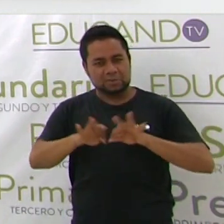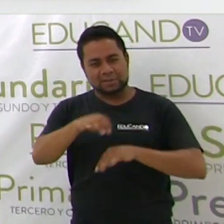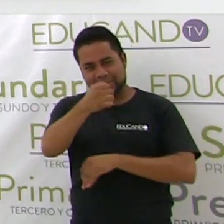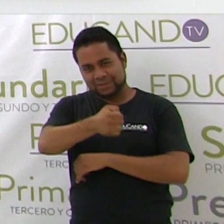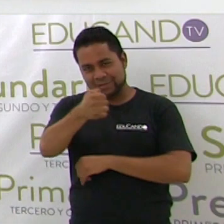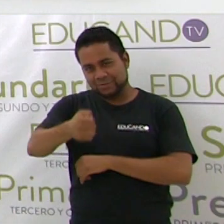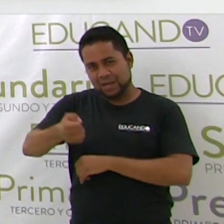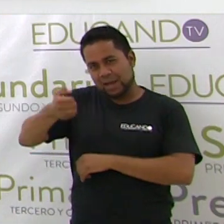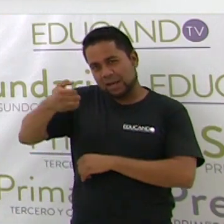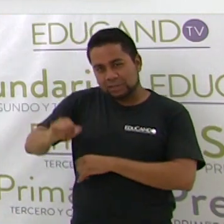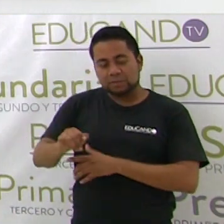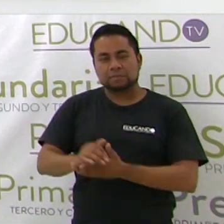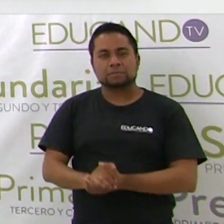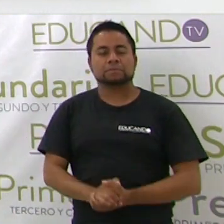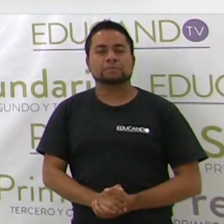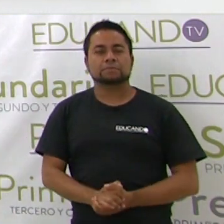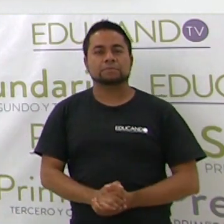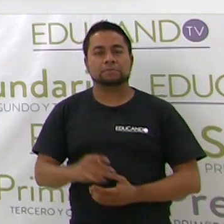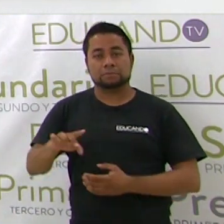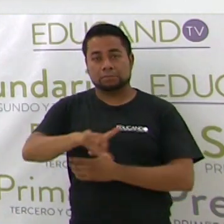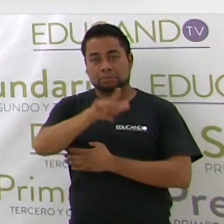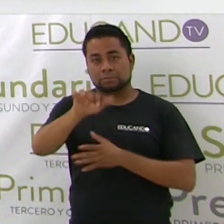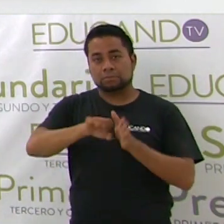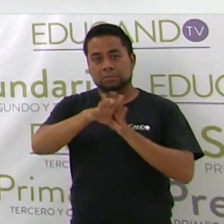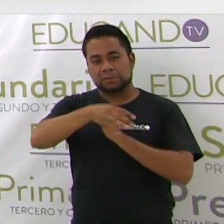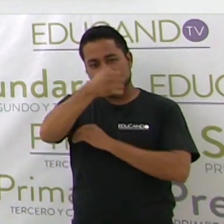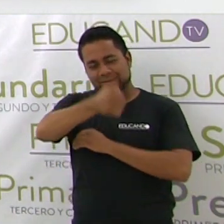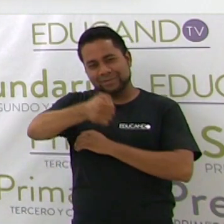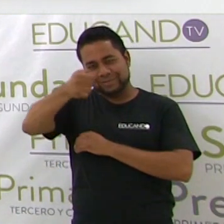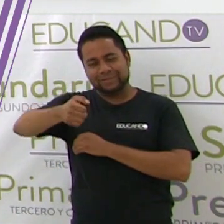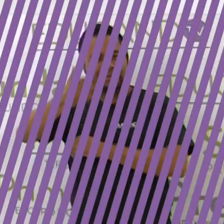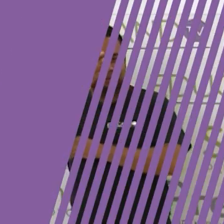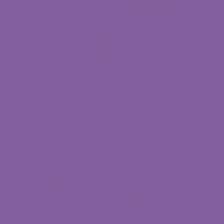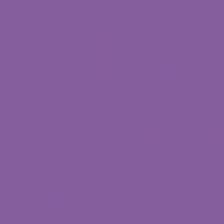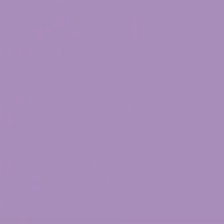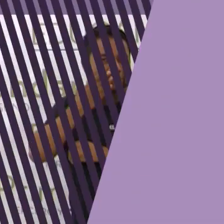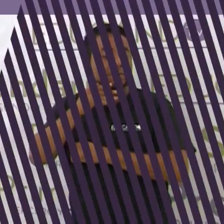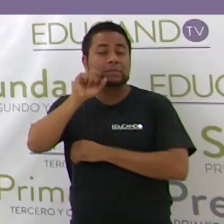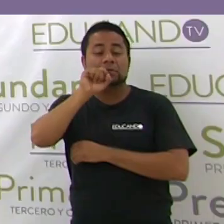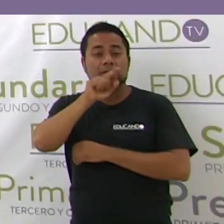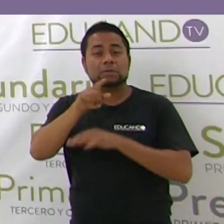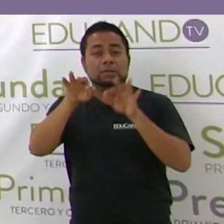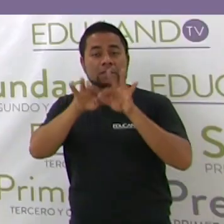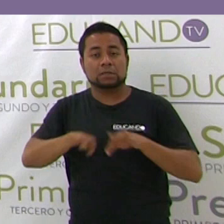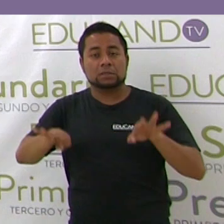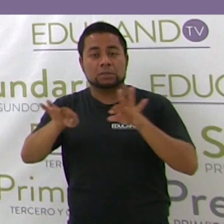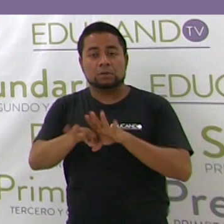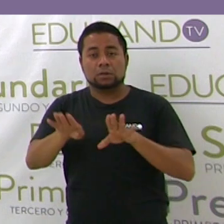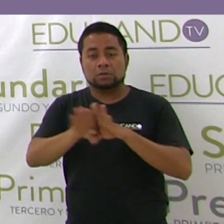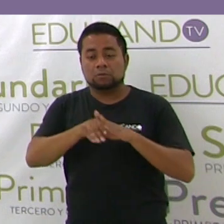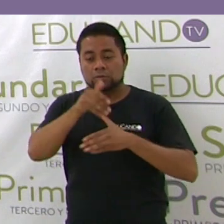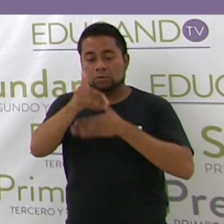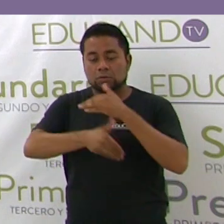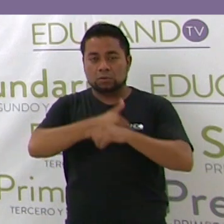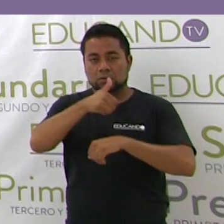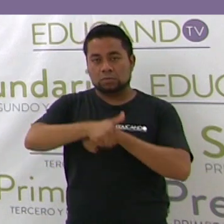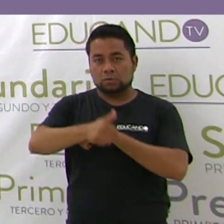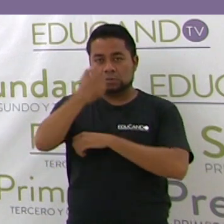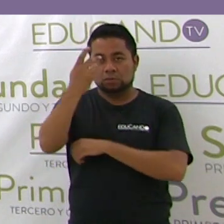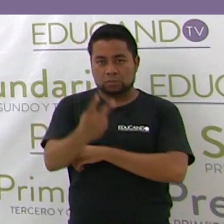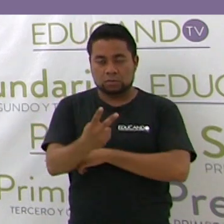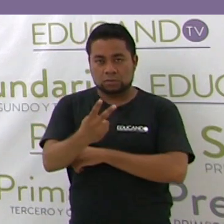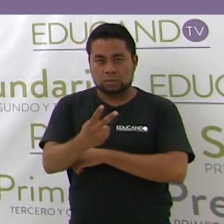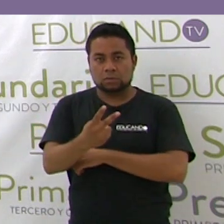manera. Después de que saludamos amigablemente, es muy importante, como paso número 2,